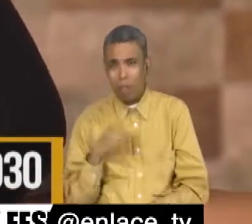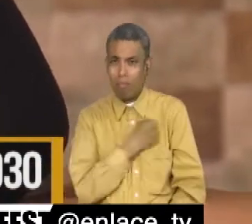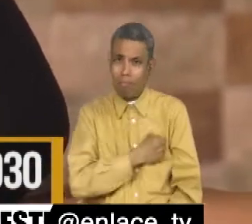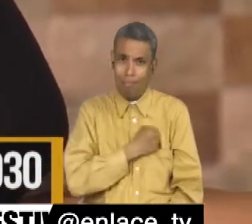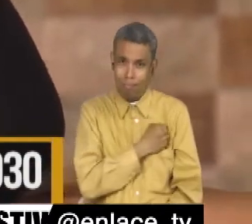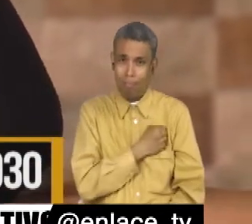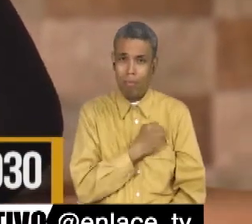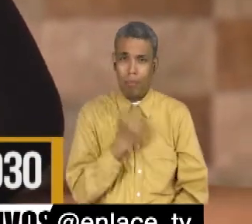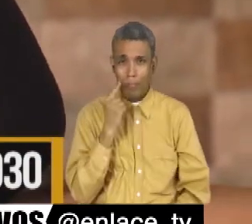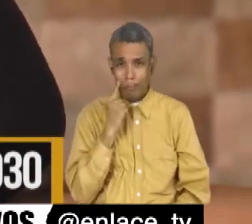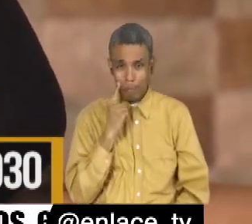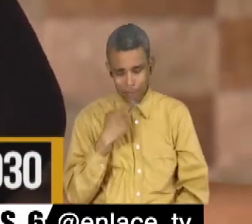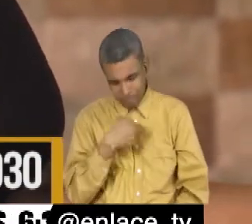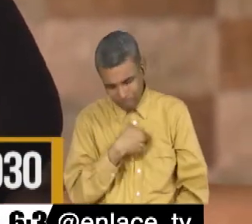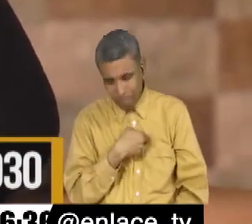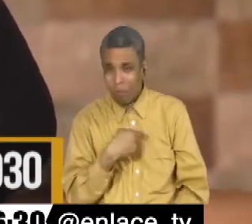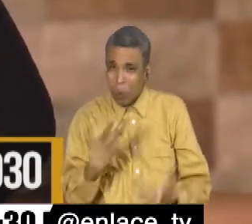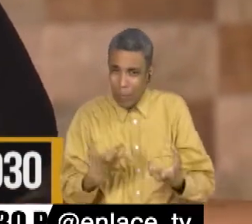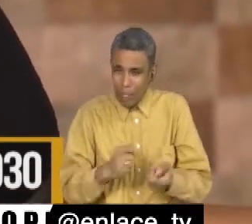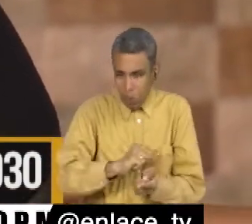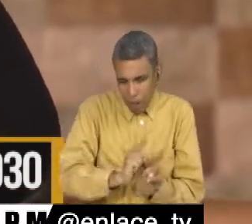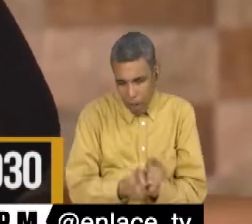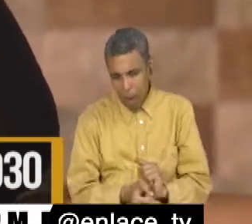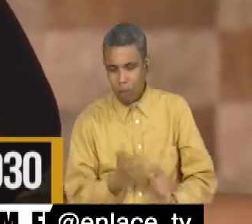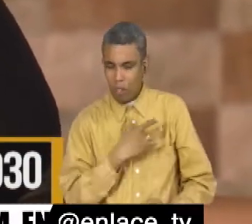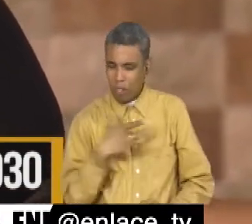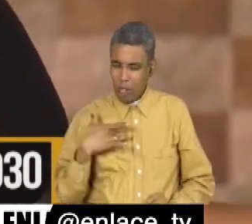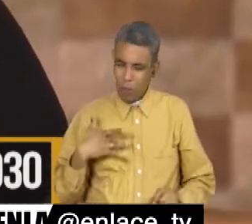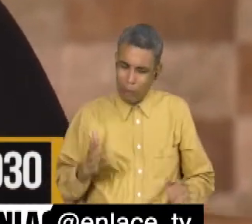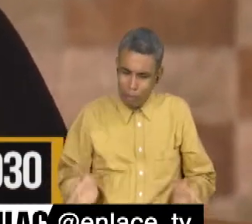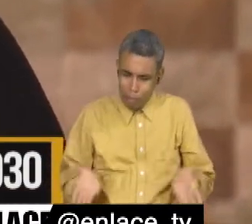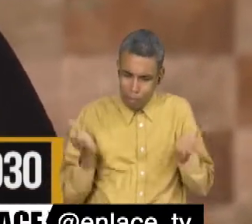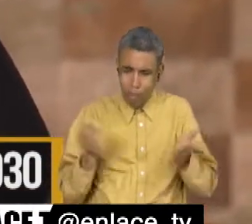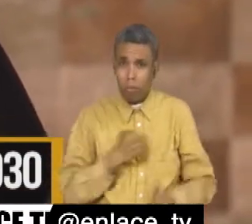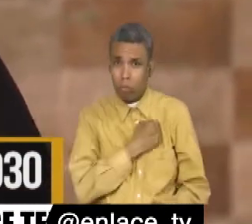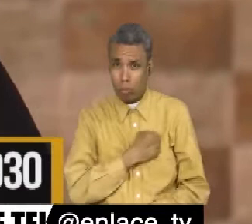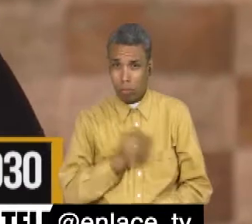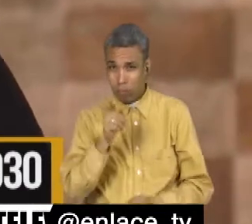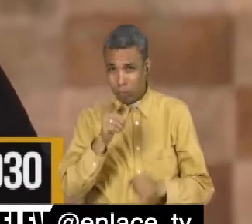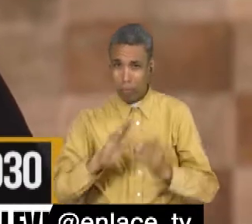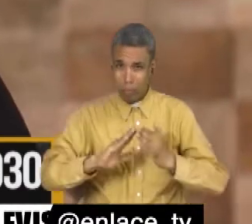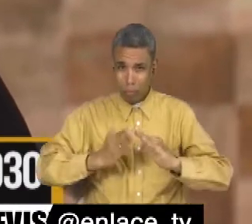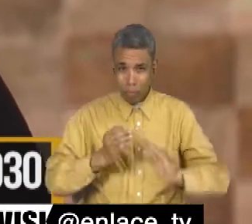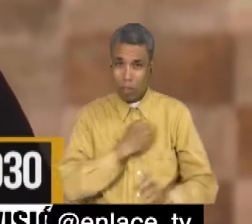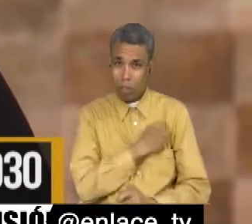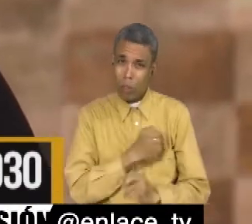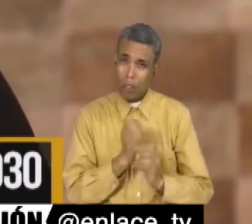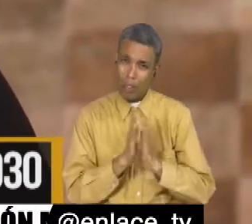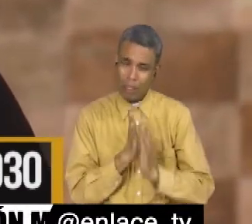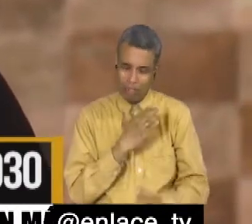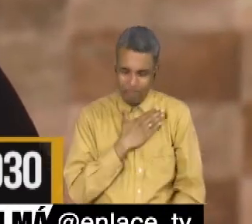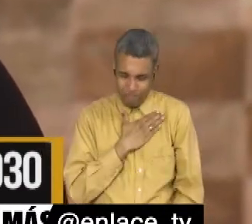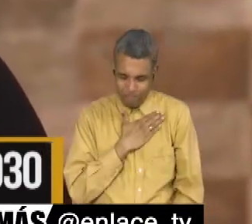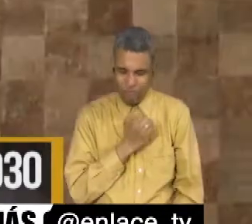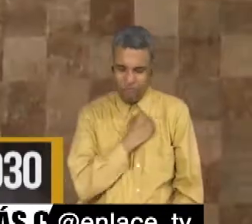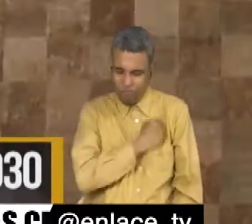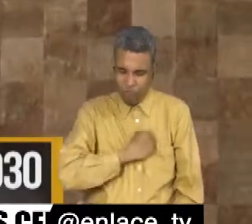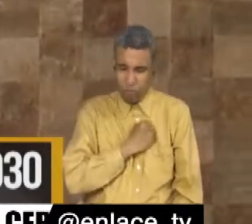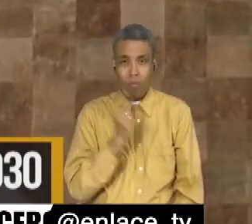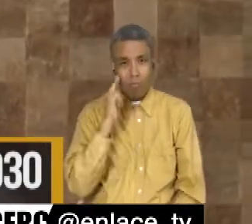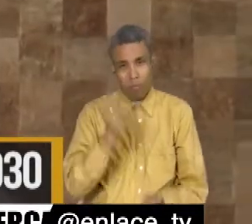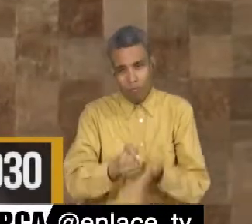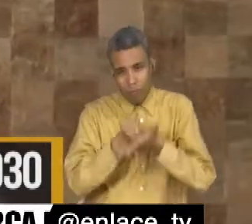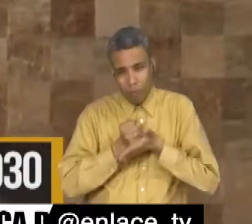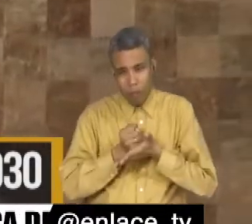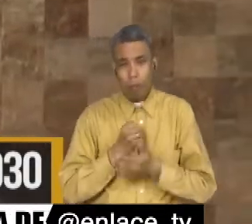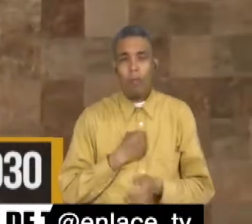para que mejore mi salud y mi corazón. Y le pido a la comunidad que por favor con todo el corazón me pueda ayudar. La